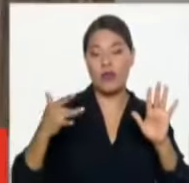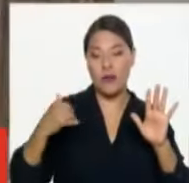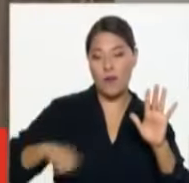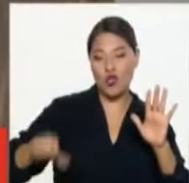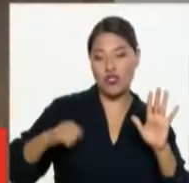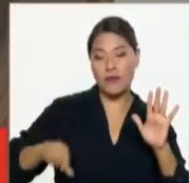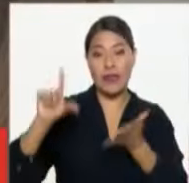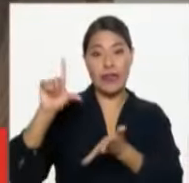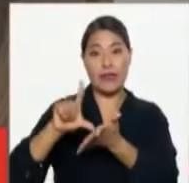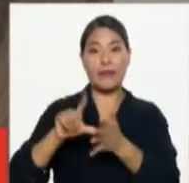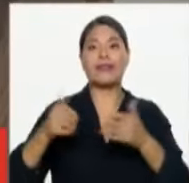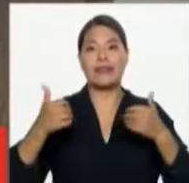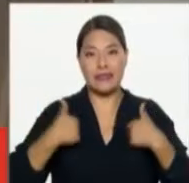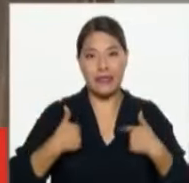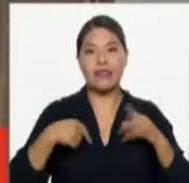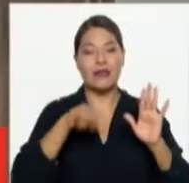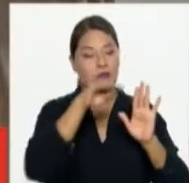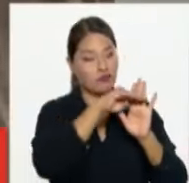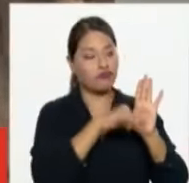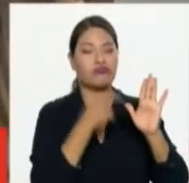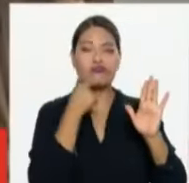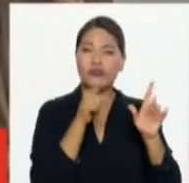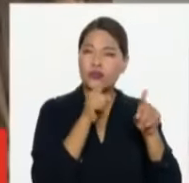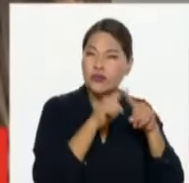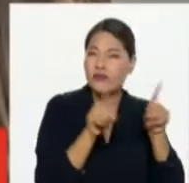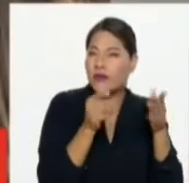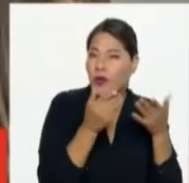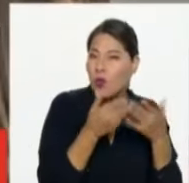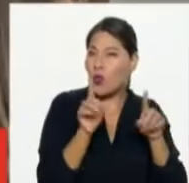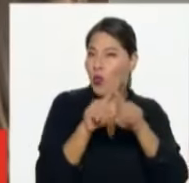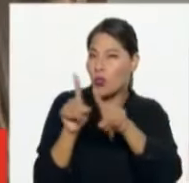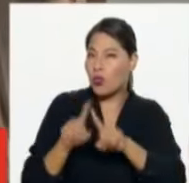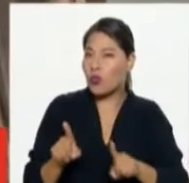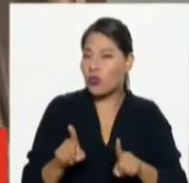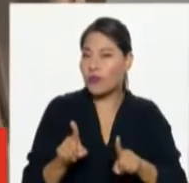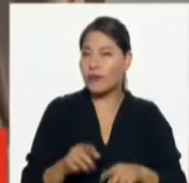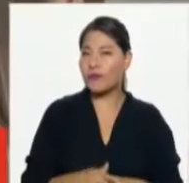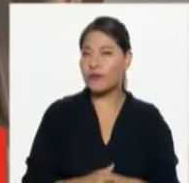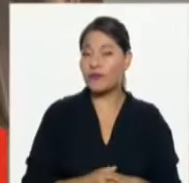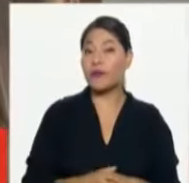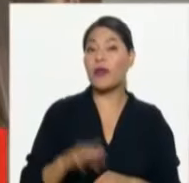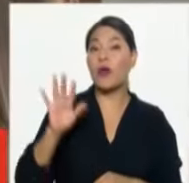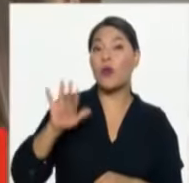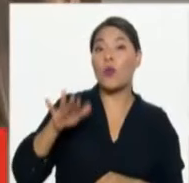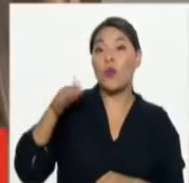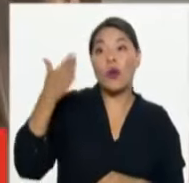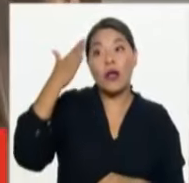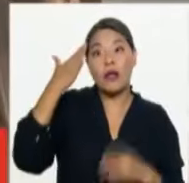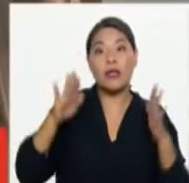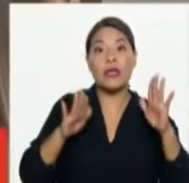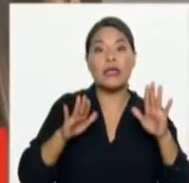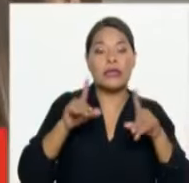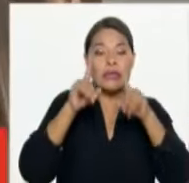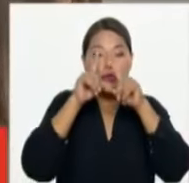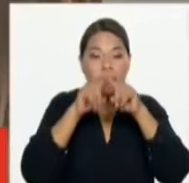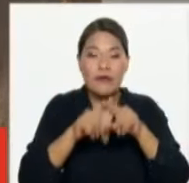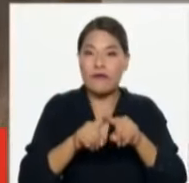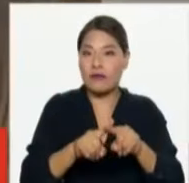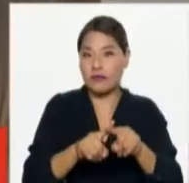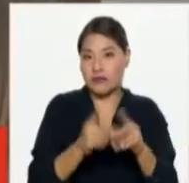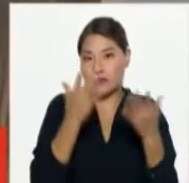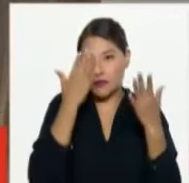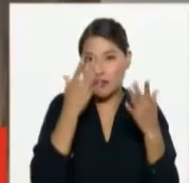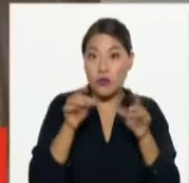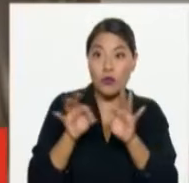Ahí se menciona que cualquier posible disminución de ingresos,